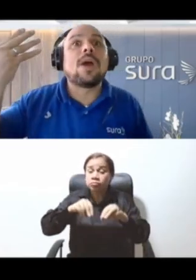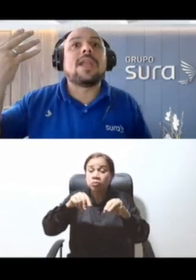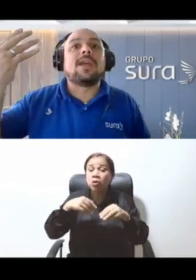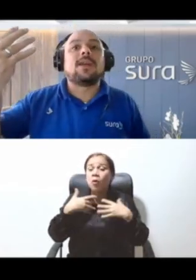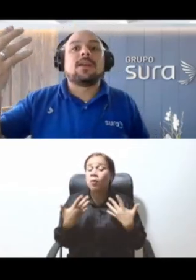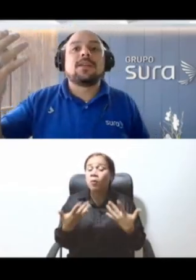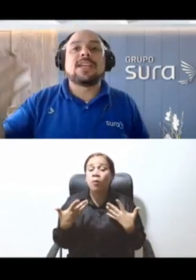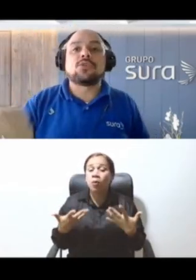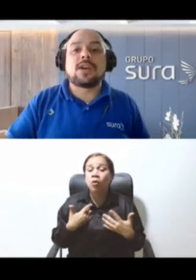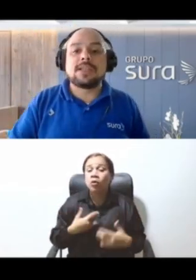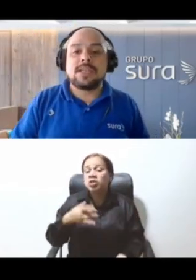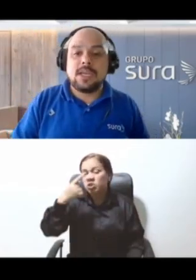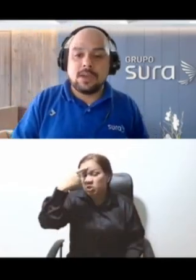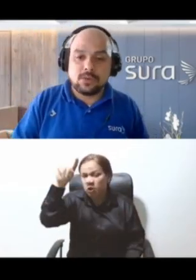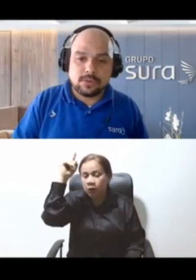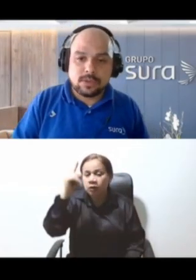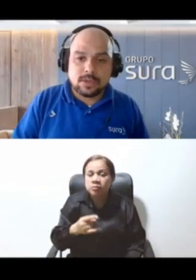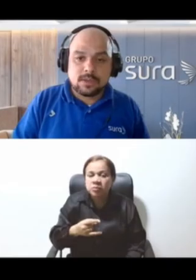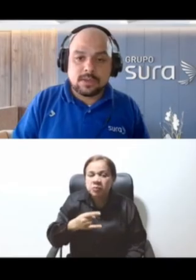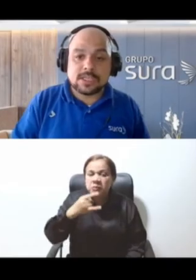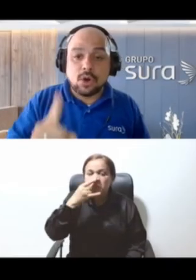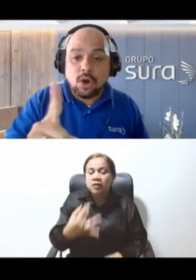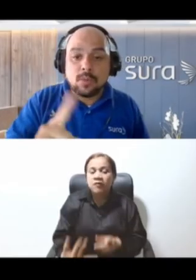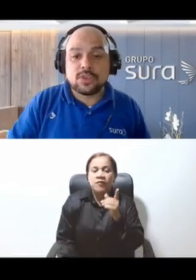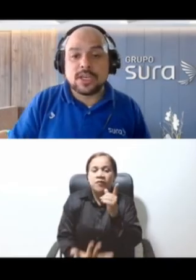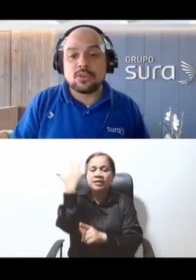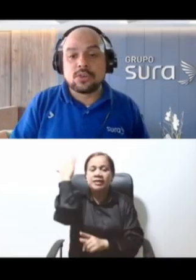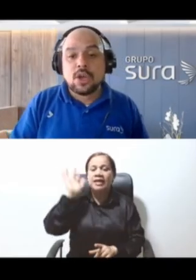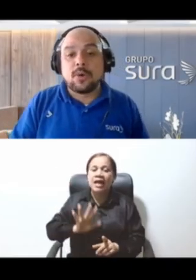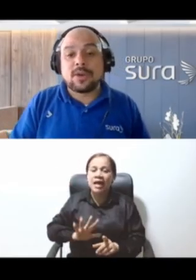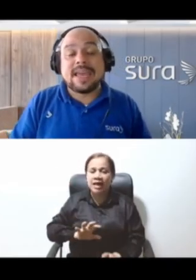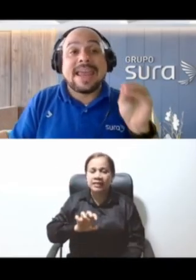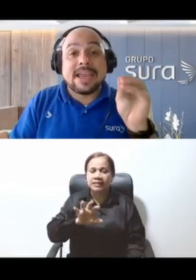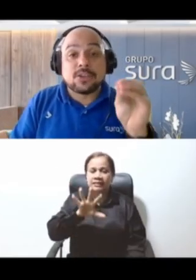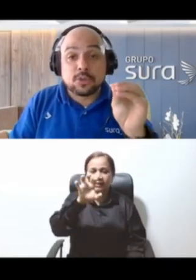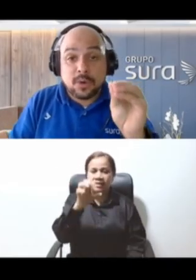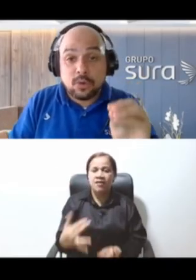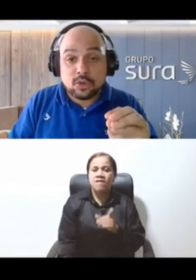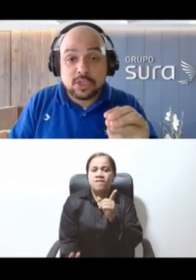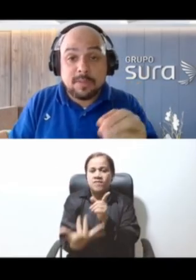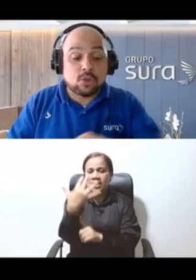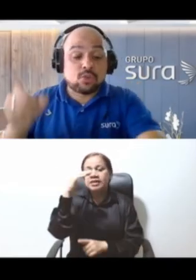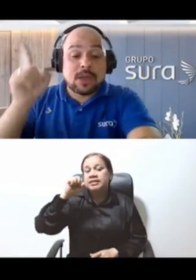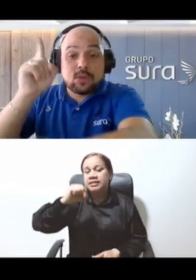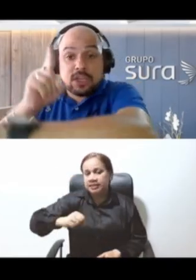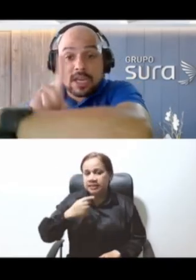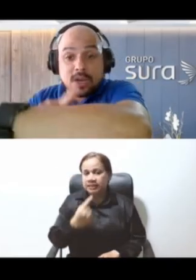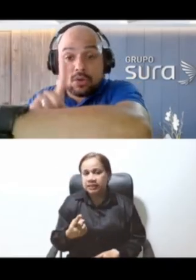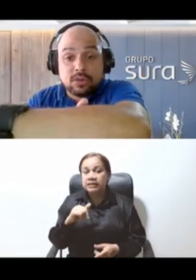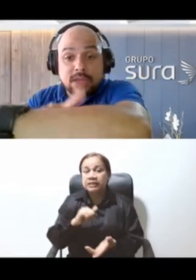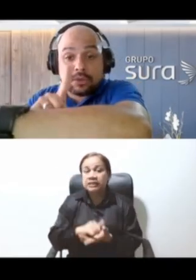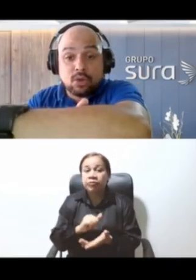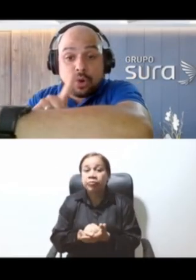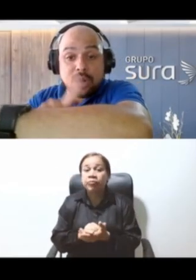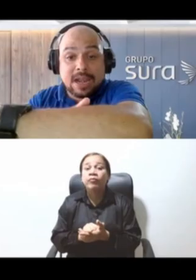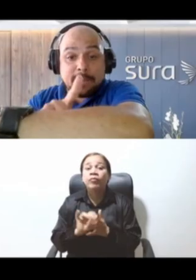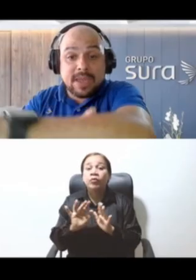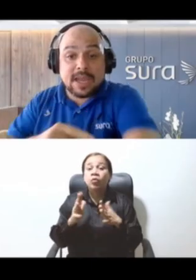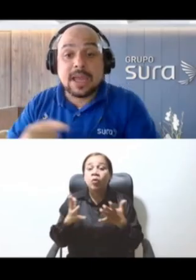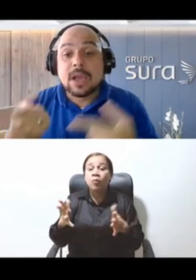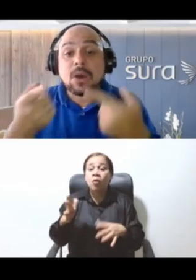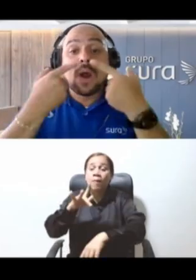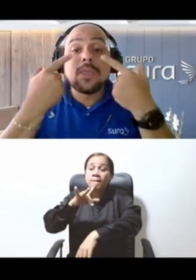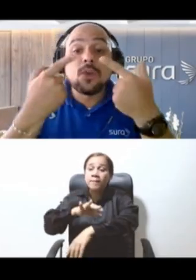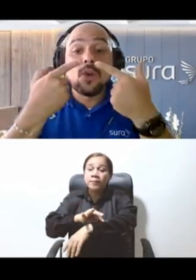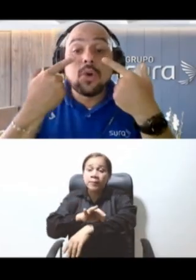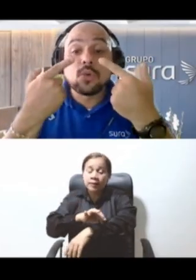los huele, ya son cancerígenos. Entonces, ojo muchachos, porque esos productos químicos, cuando tienen contacto con